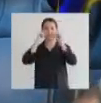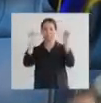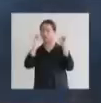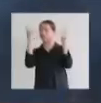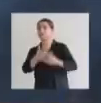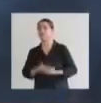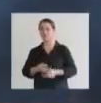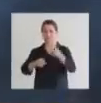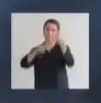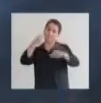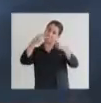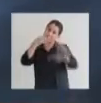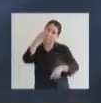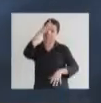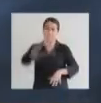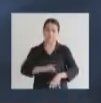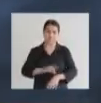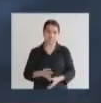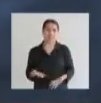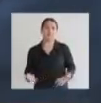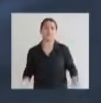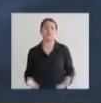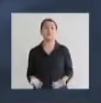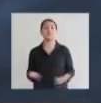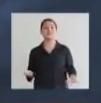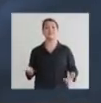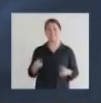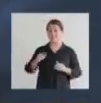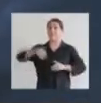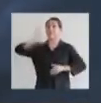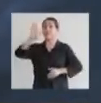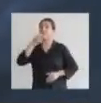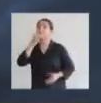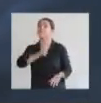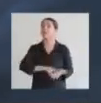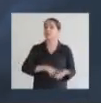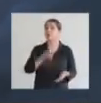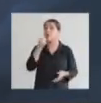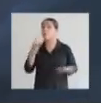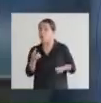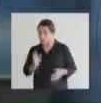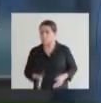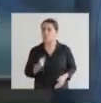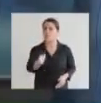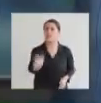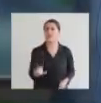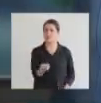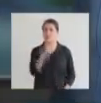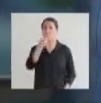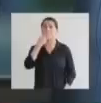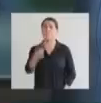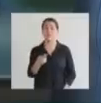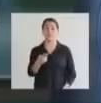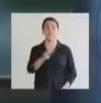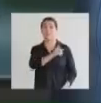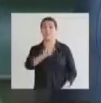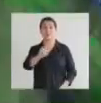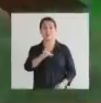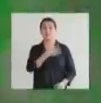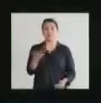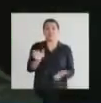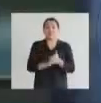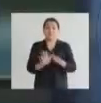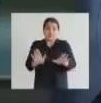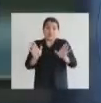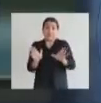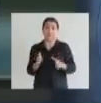una exquisitez. Hay productoras que hacen los efectos de animación con efectos especiales para películas como Maléfica. Ajá. O sea, cuando se convierten en dragón, igual. ¡La